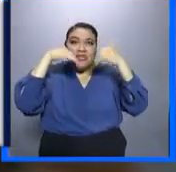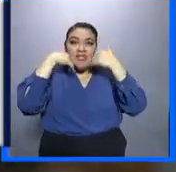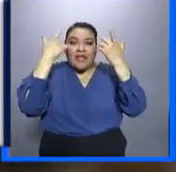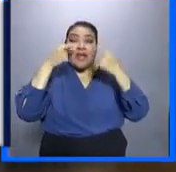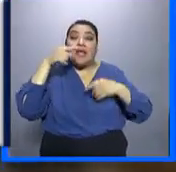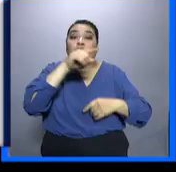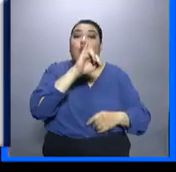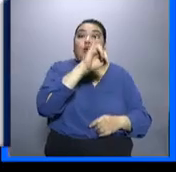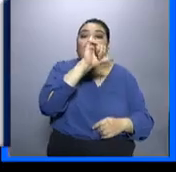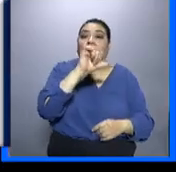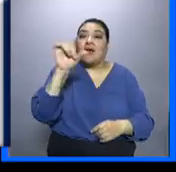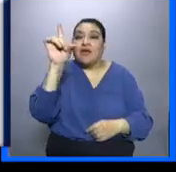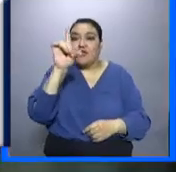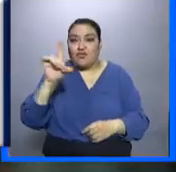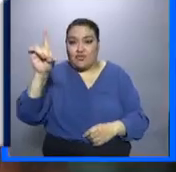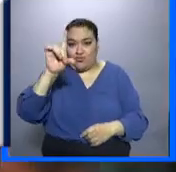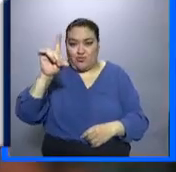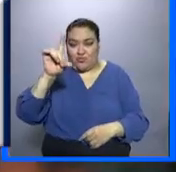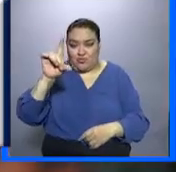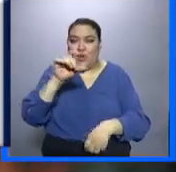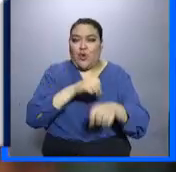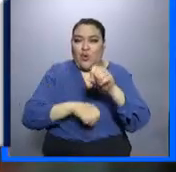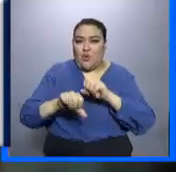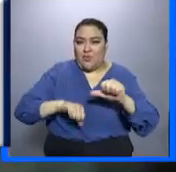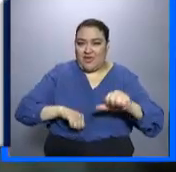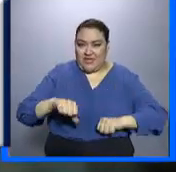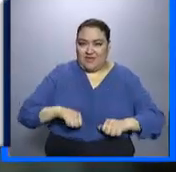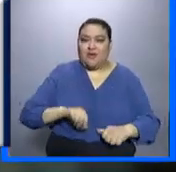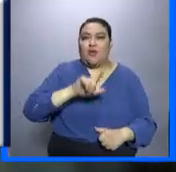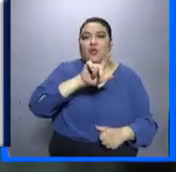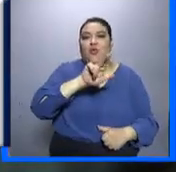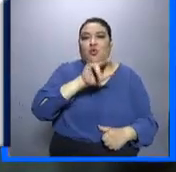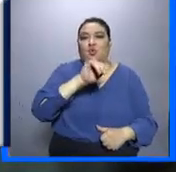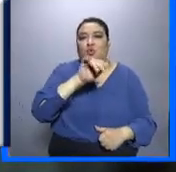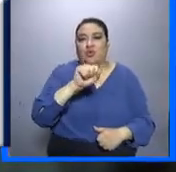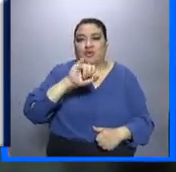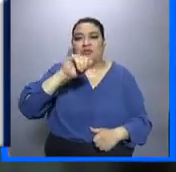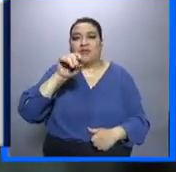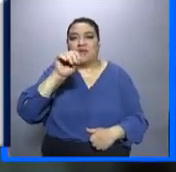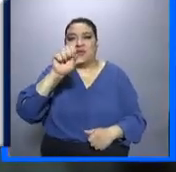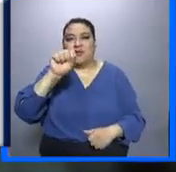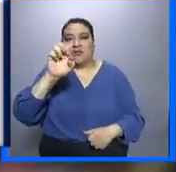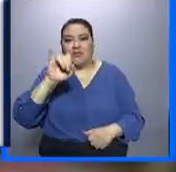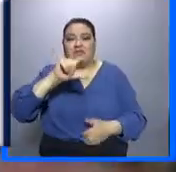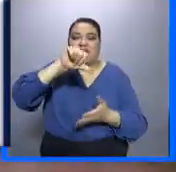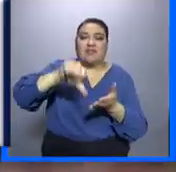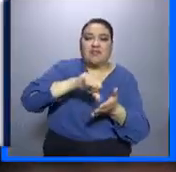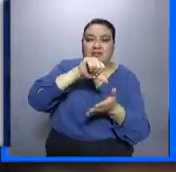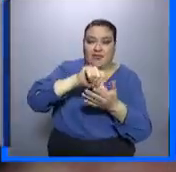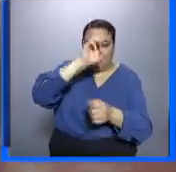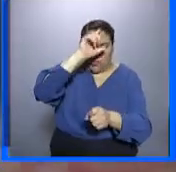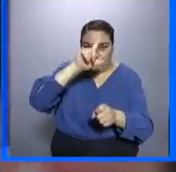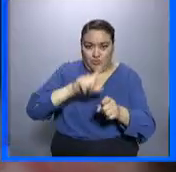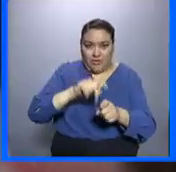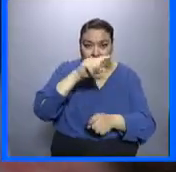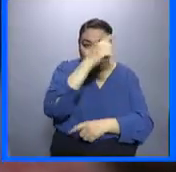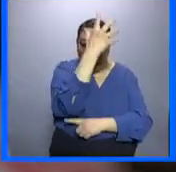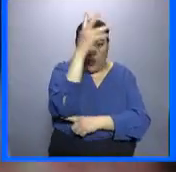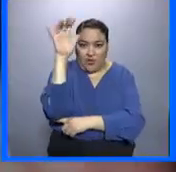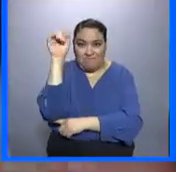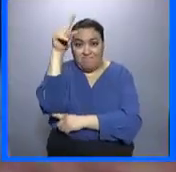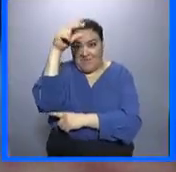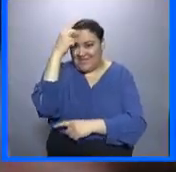Funciones de jueves a domingo en el Teatro Orientación Luisa Josefina Hernández del Centro Cultural del Bosque en